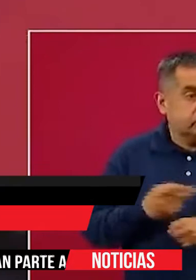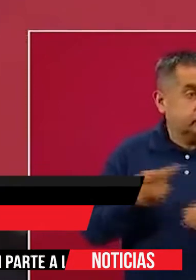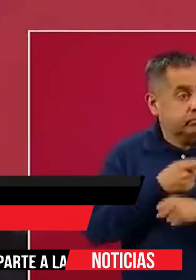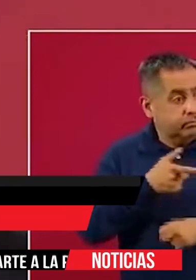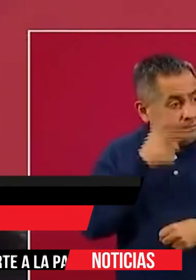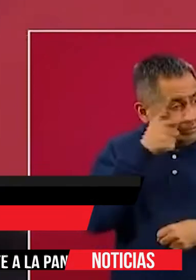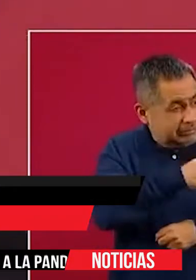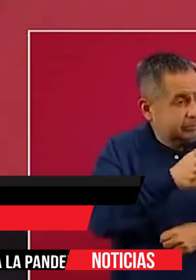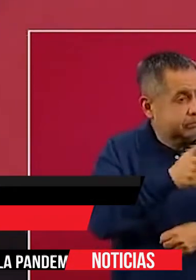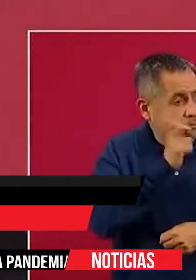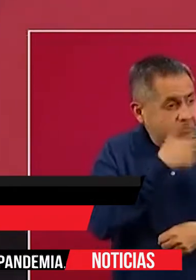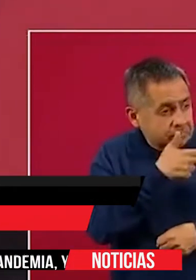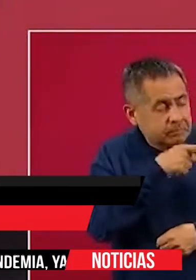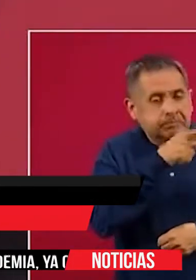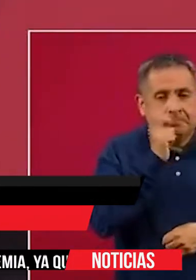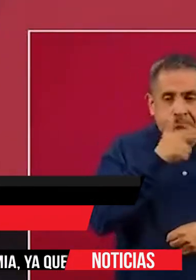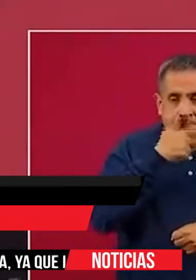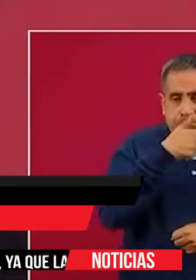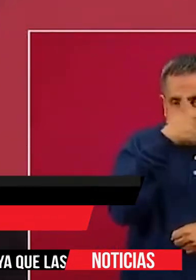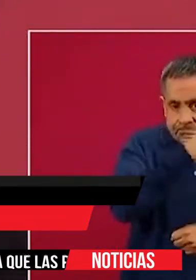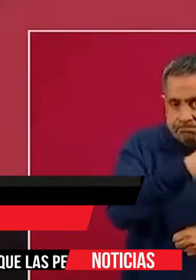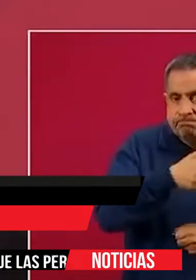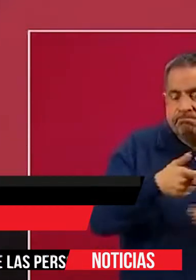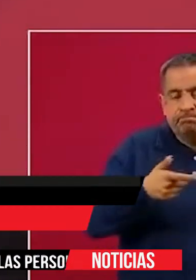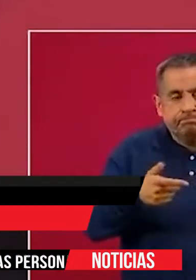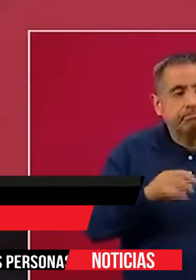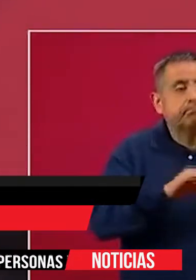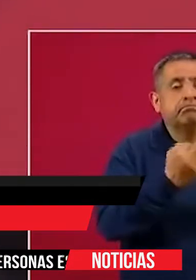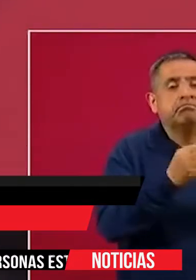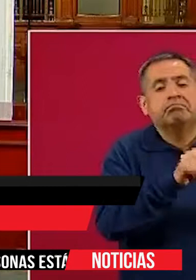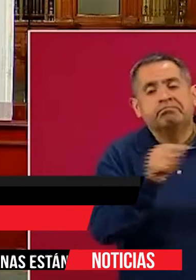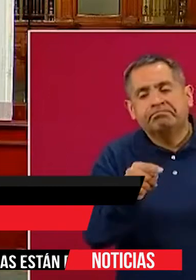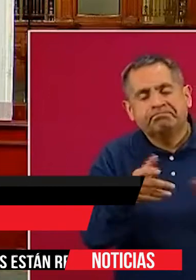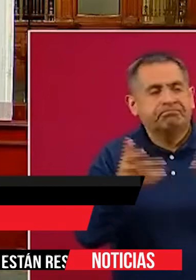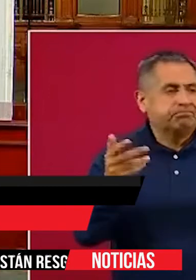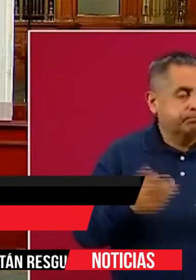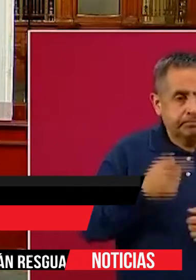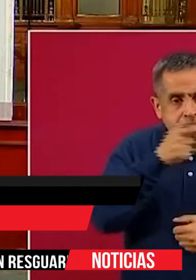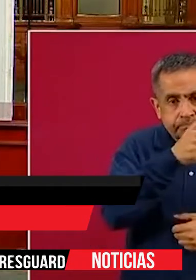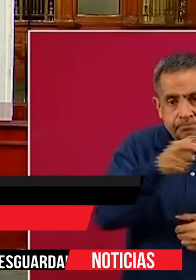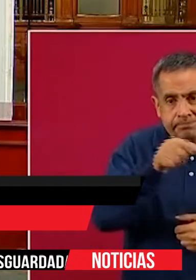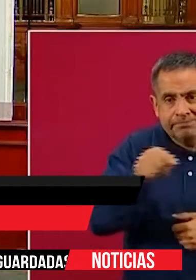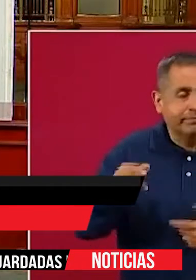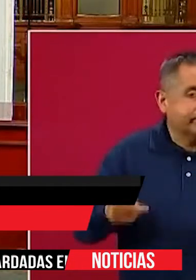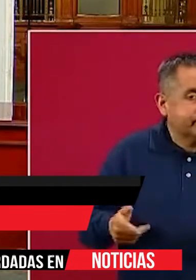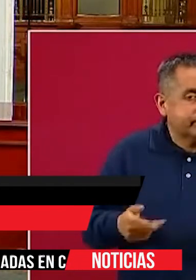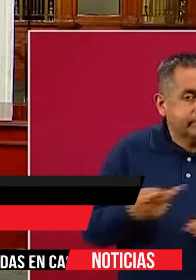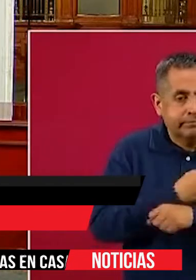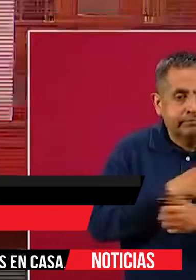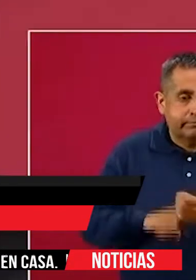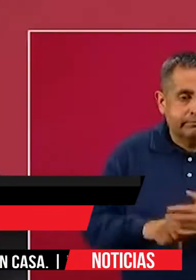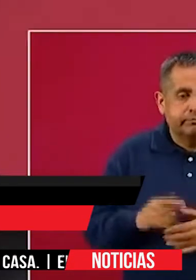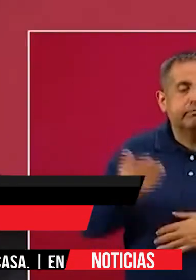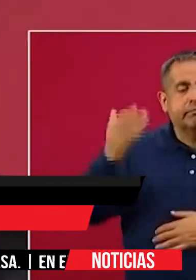solicitar actas de defunción, ya que no solo es un delito pedir dinero para cambiar la causa de la muerte, sino que se trata de una alteración de